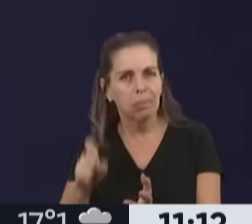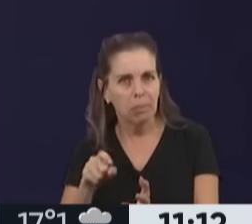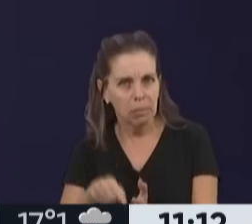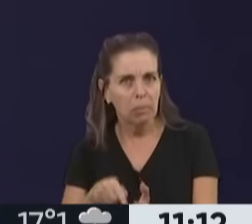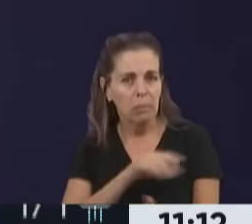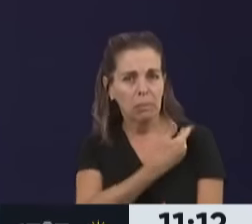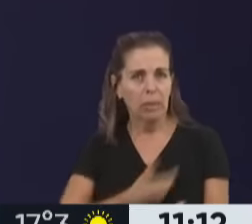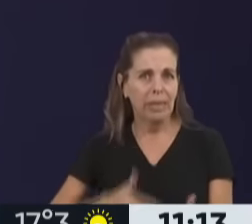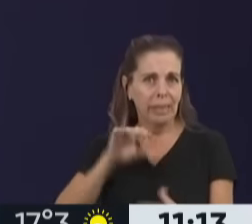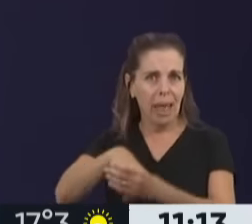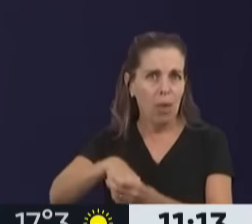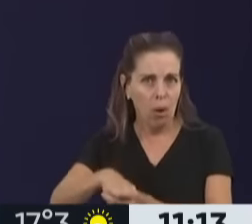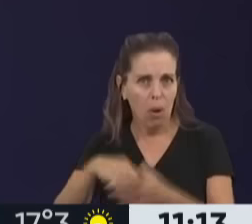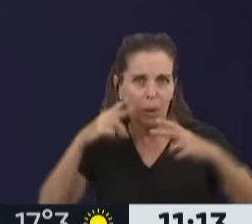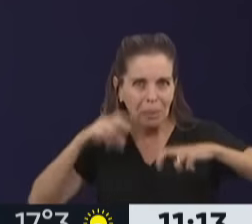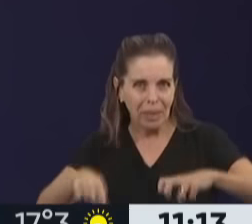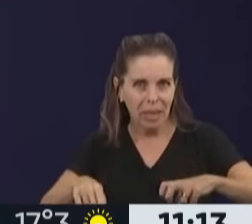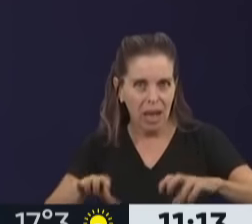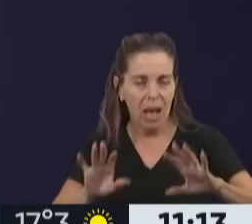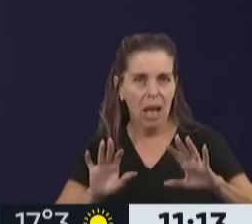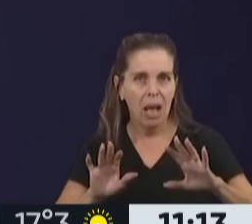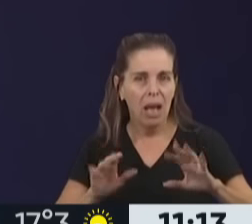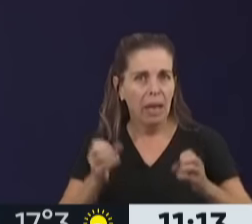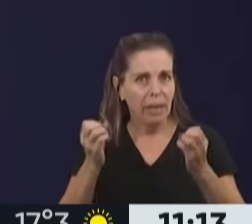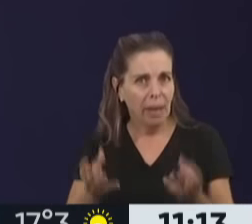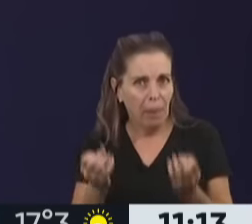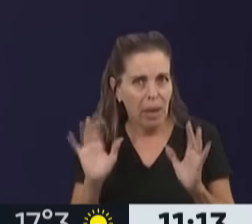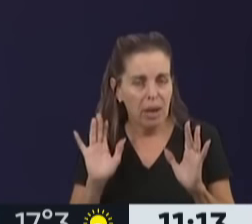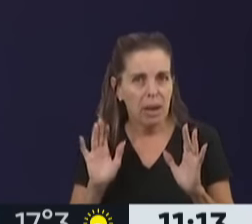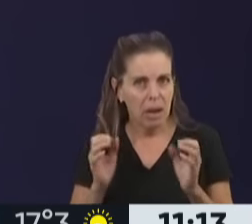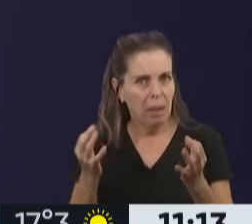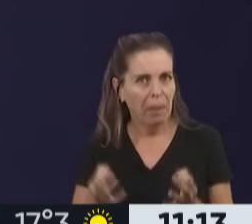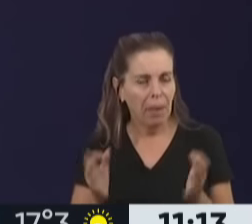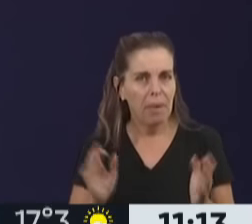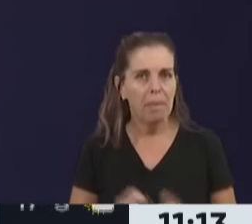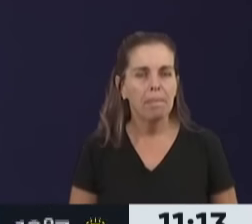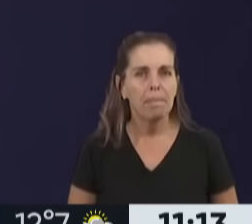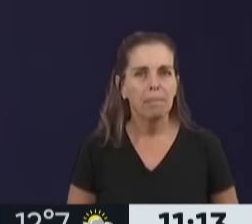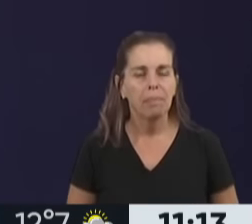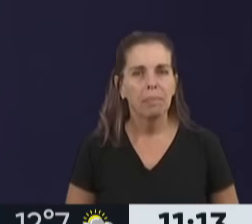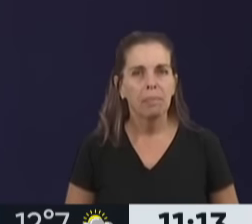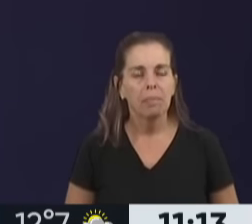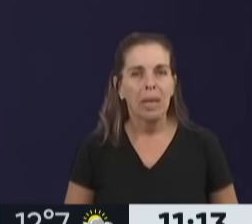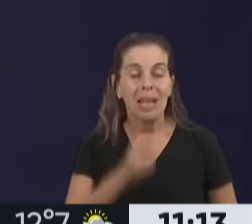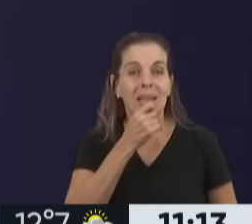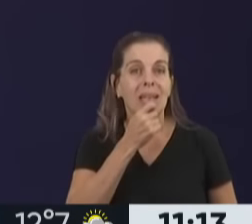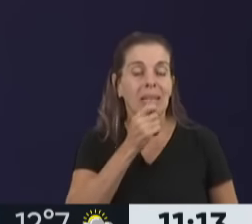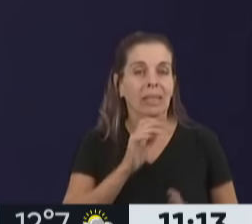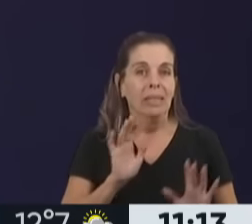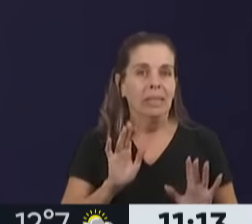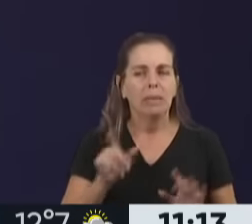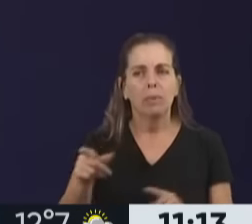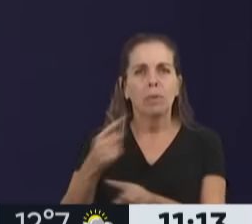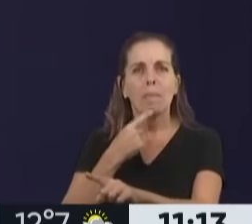y Y esto no es no tiene nada de malo no Entonces si efectivamente tu